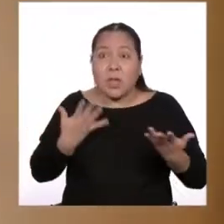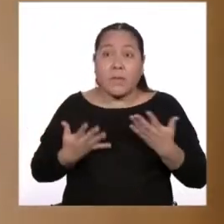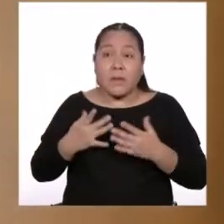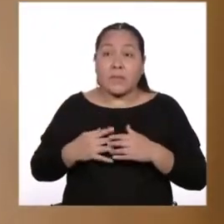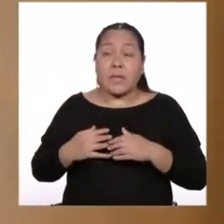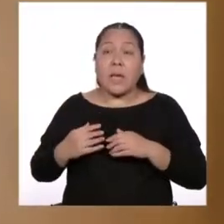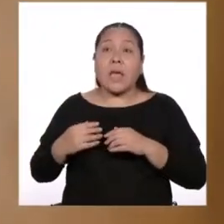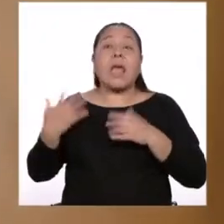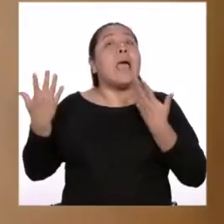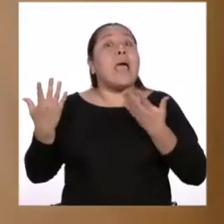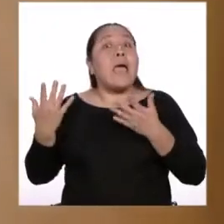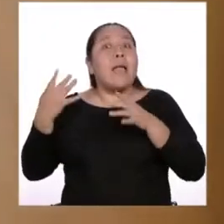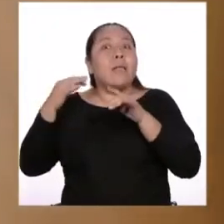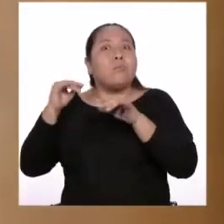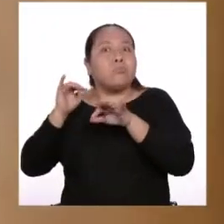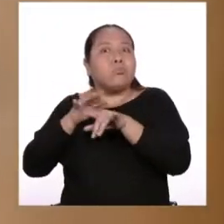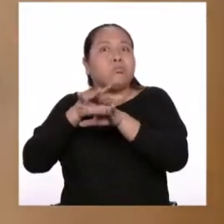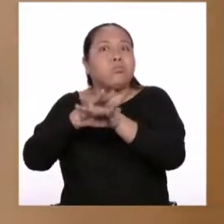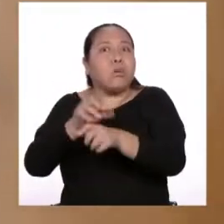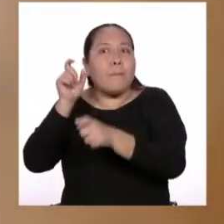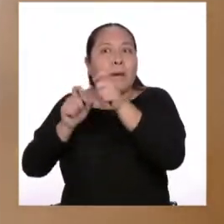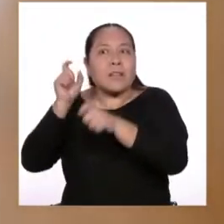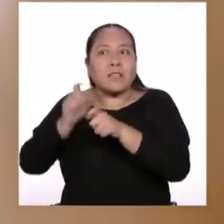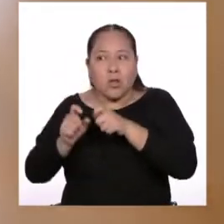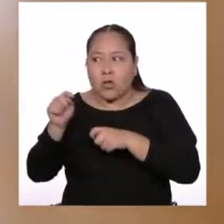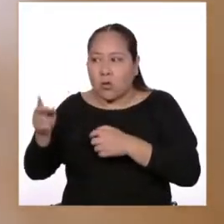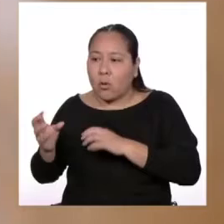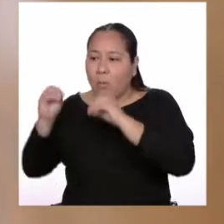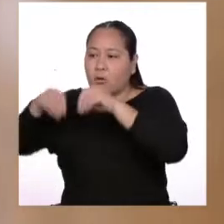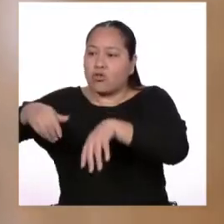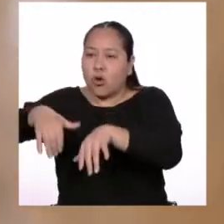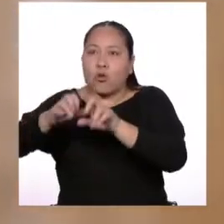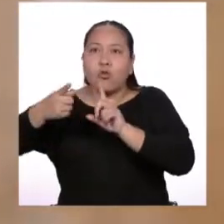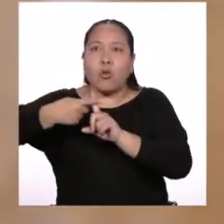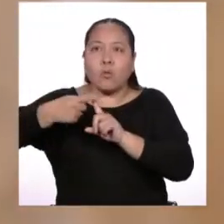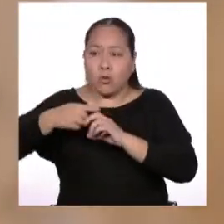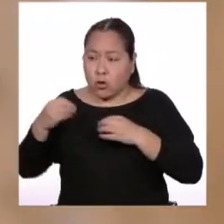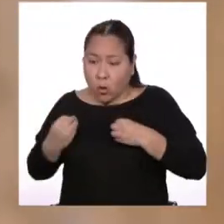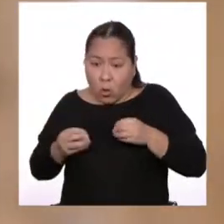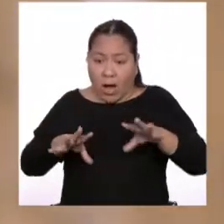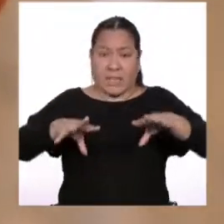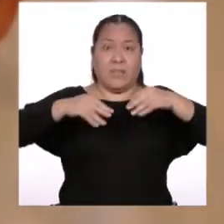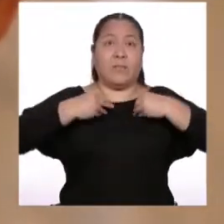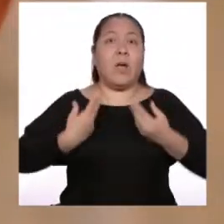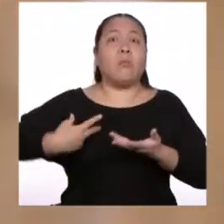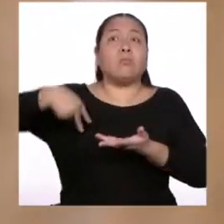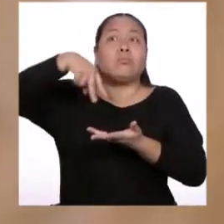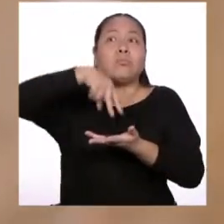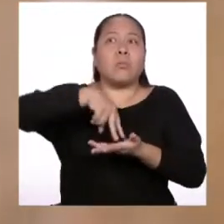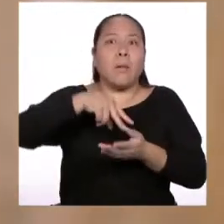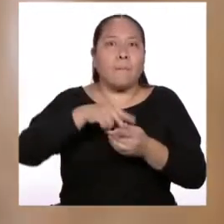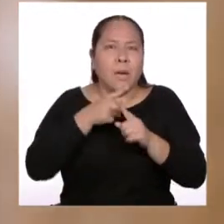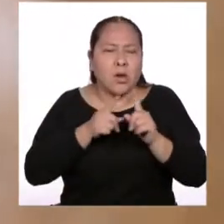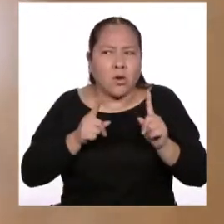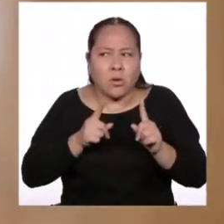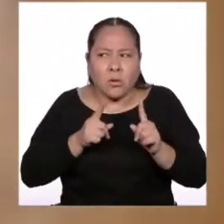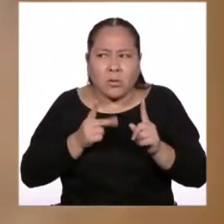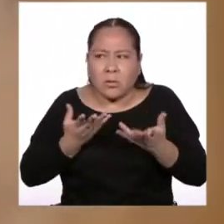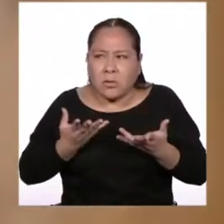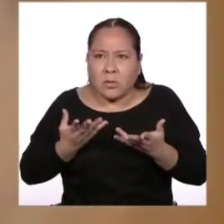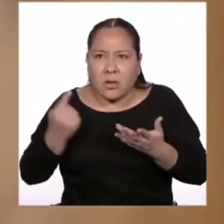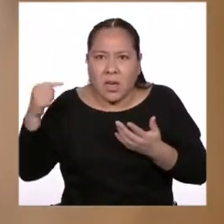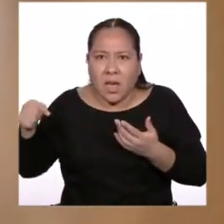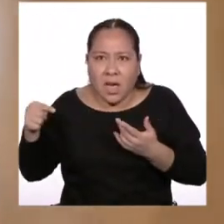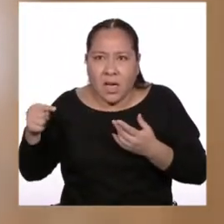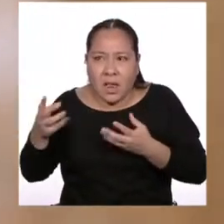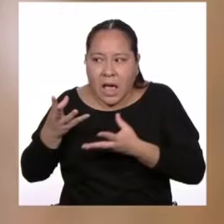hubiera construido una tumba y él hubiera dejado un nombre irreprochable para su hijo en el futuro. Sin embargo, se